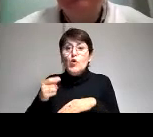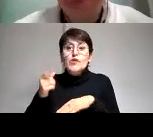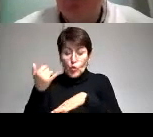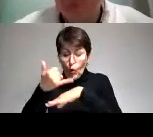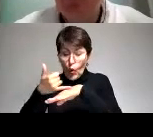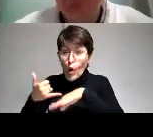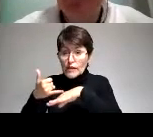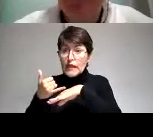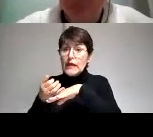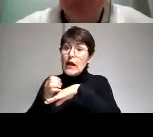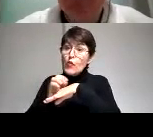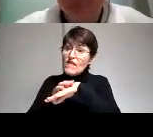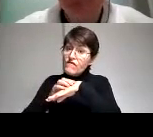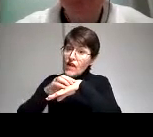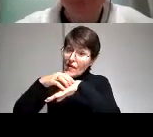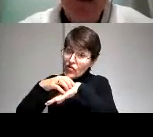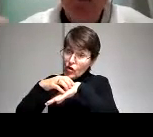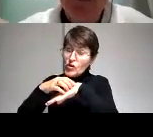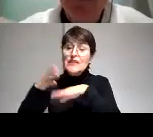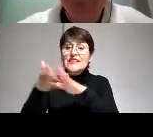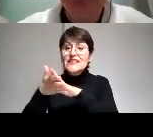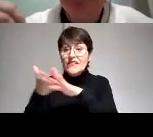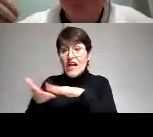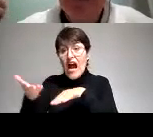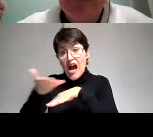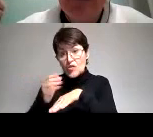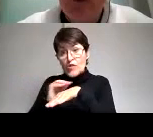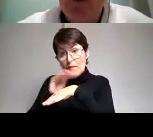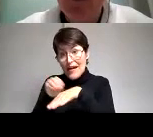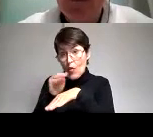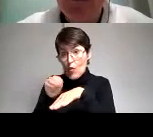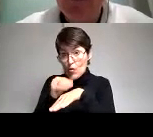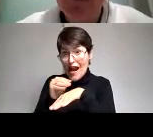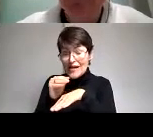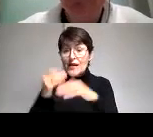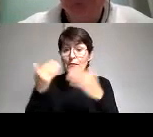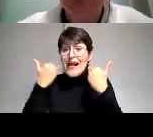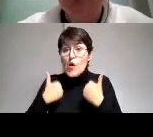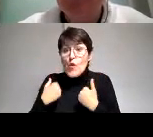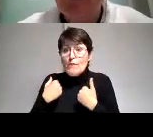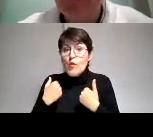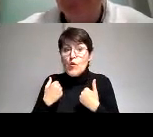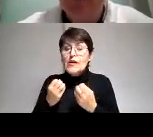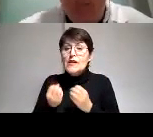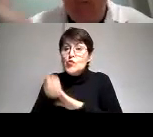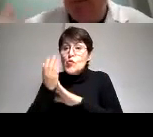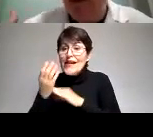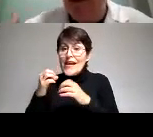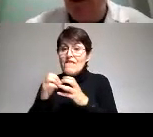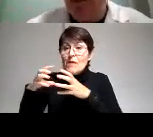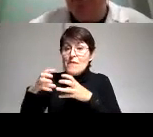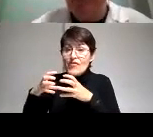corte, tenemos una contusión, hay un proceso inflamatorio que es el que consigue que el cuerpo se restituya lo máximo posible, o sea,